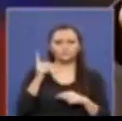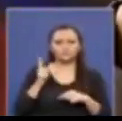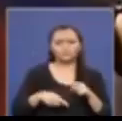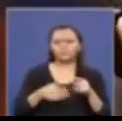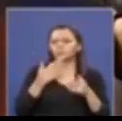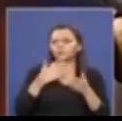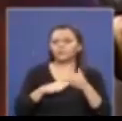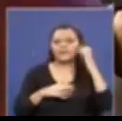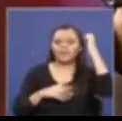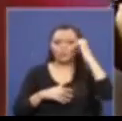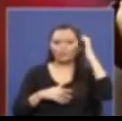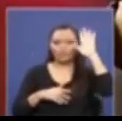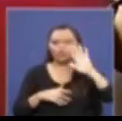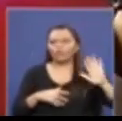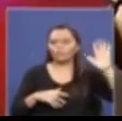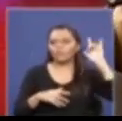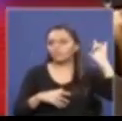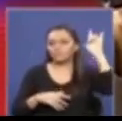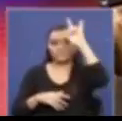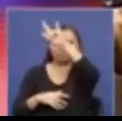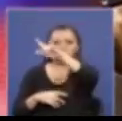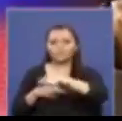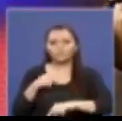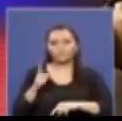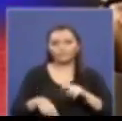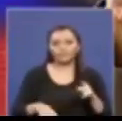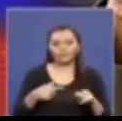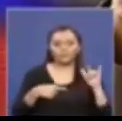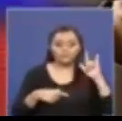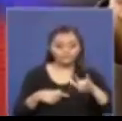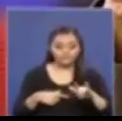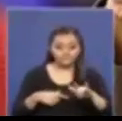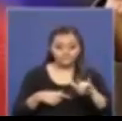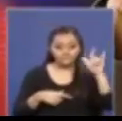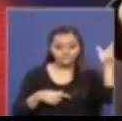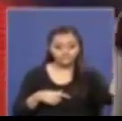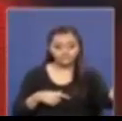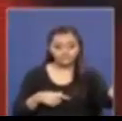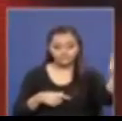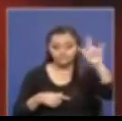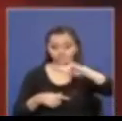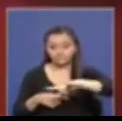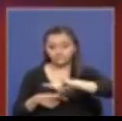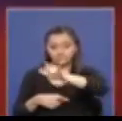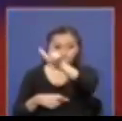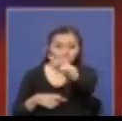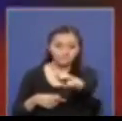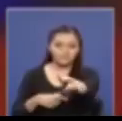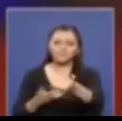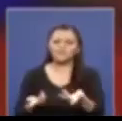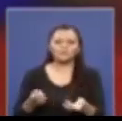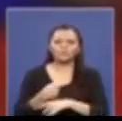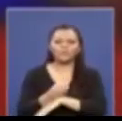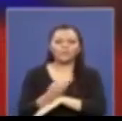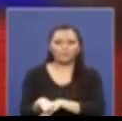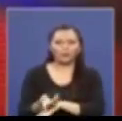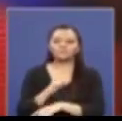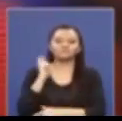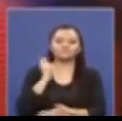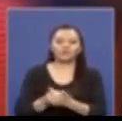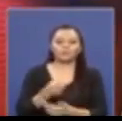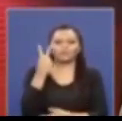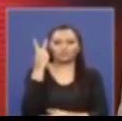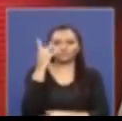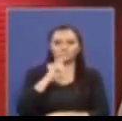Para ir a Europa había que hacer dos paradas intermedias, cuatro en total con la partida y la llegada, ¿no? Y se demoraba muchísimo,